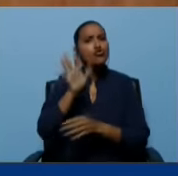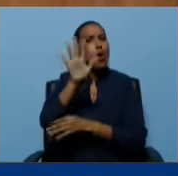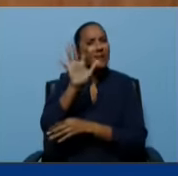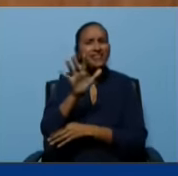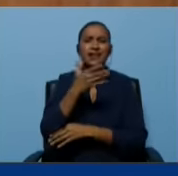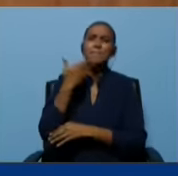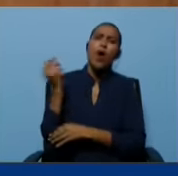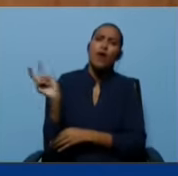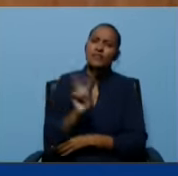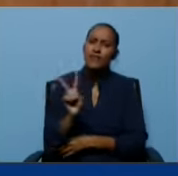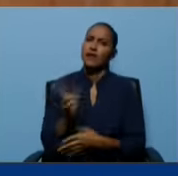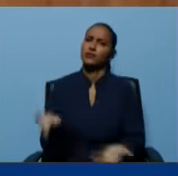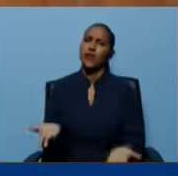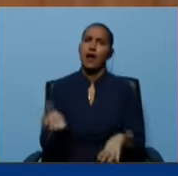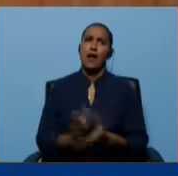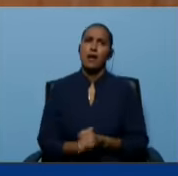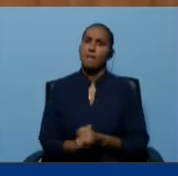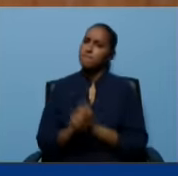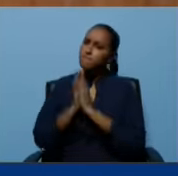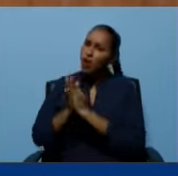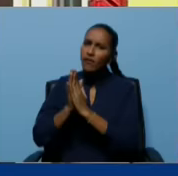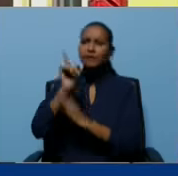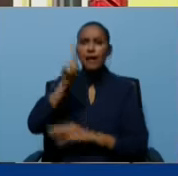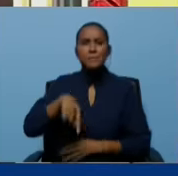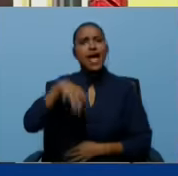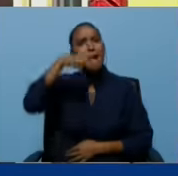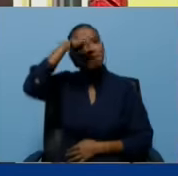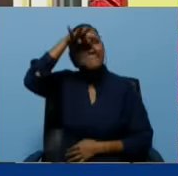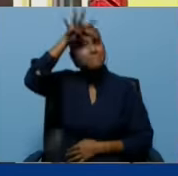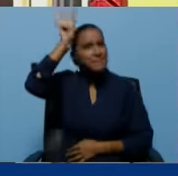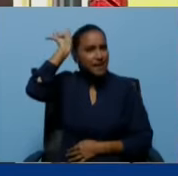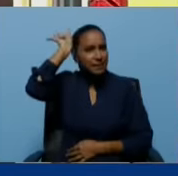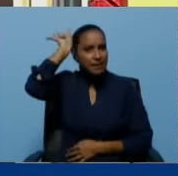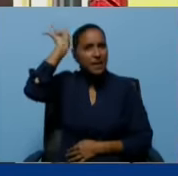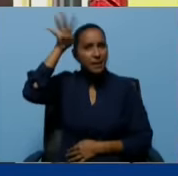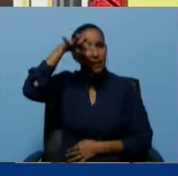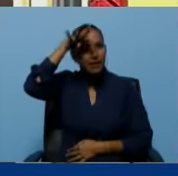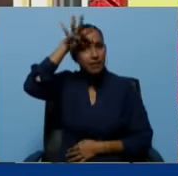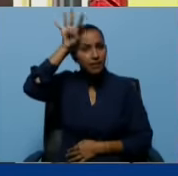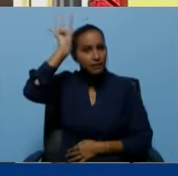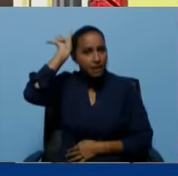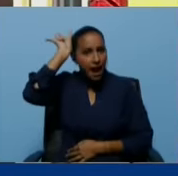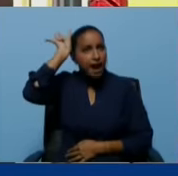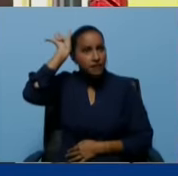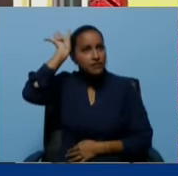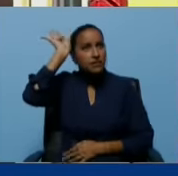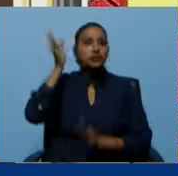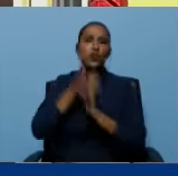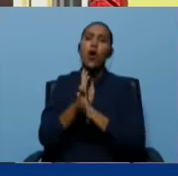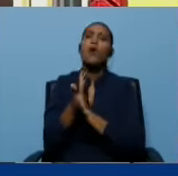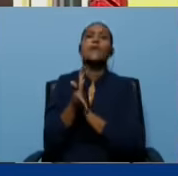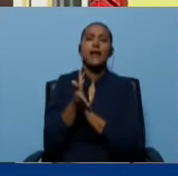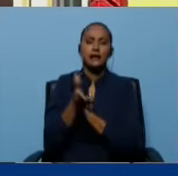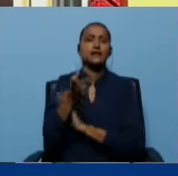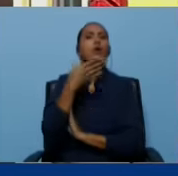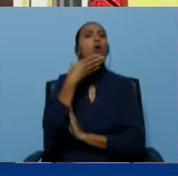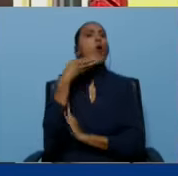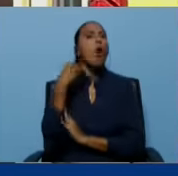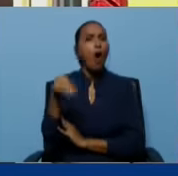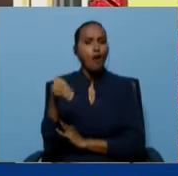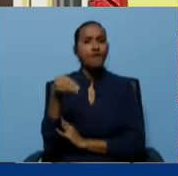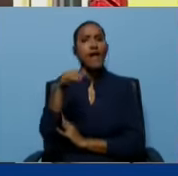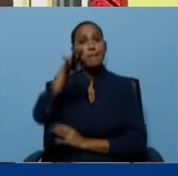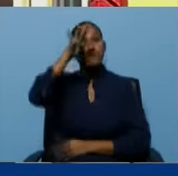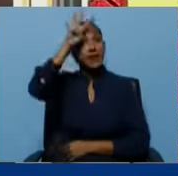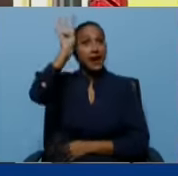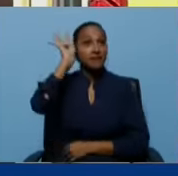Agradezco al compañero Mervin Maldonado, quien ha tenido grandes responsabilidades, un joven también,